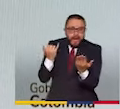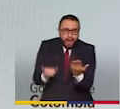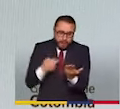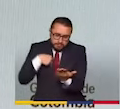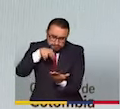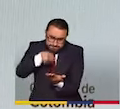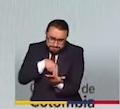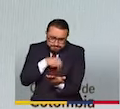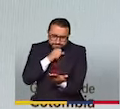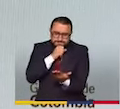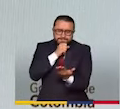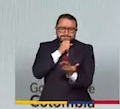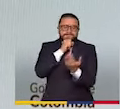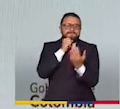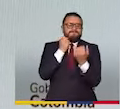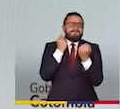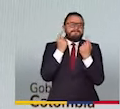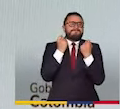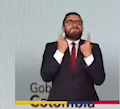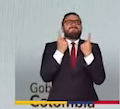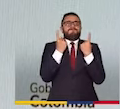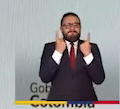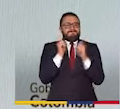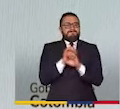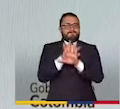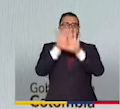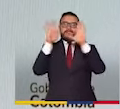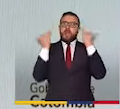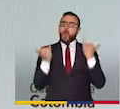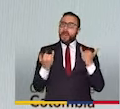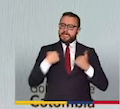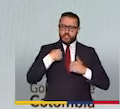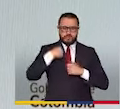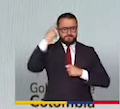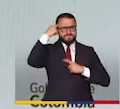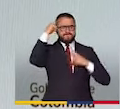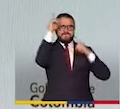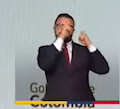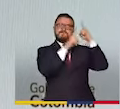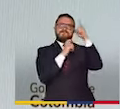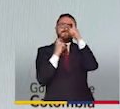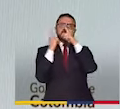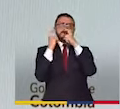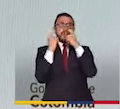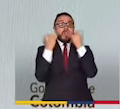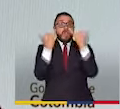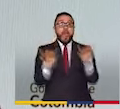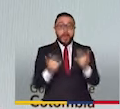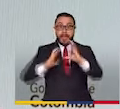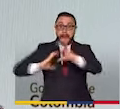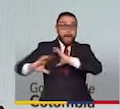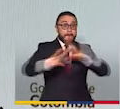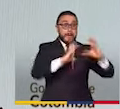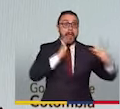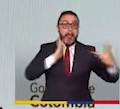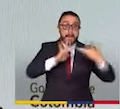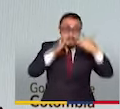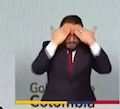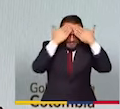como un revivir. Y eso me lleva a pensar en esta ausencia de comunicación democrática,